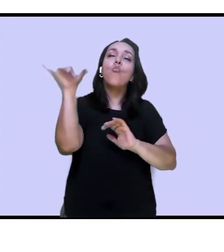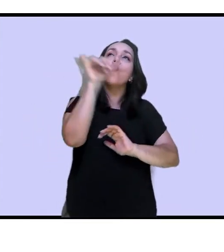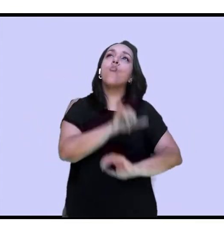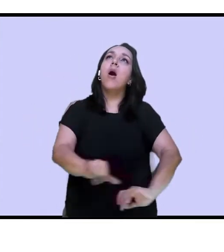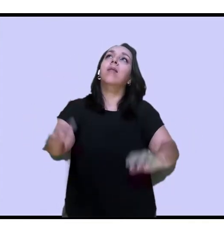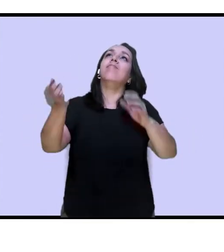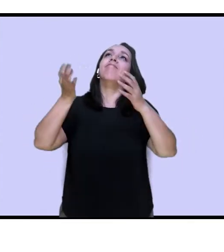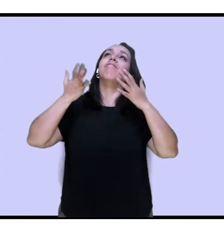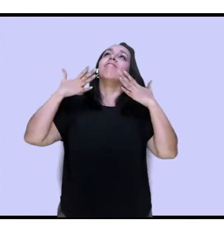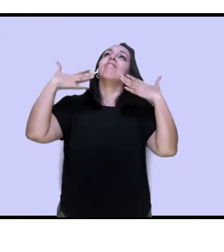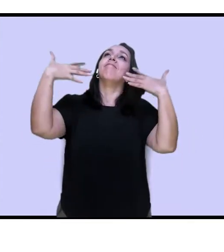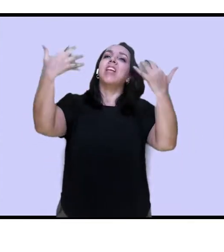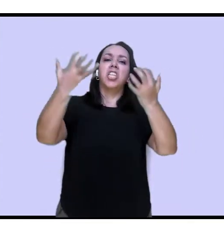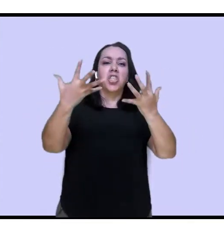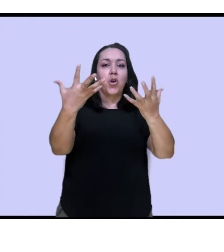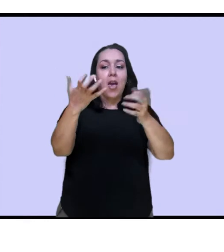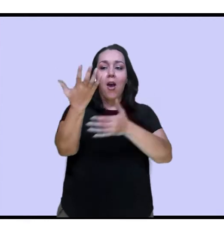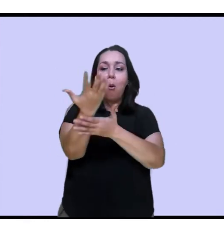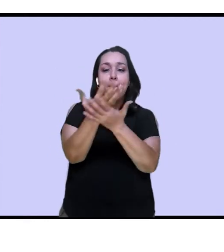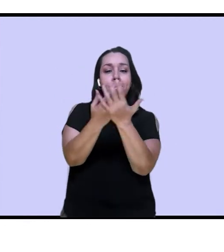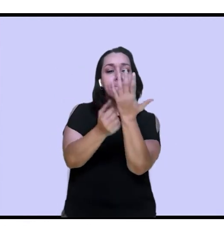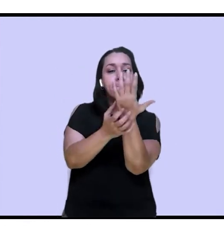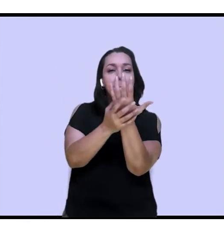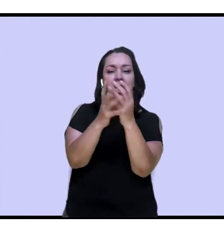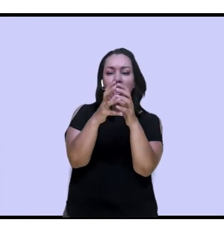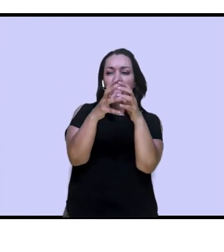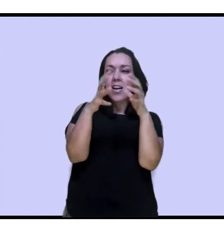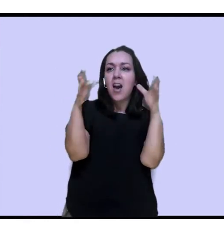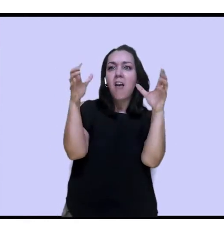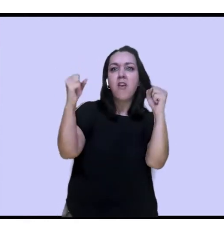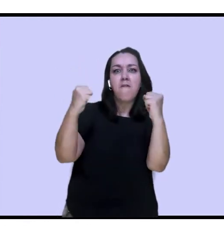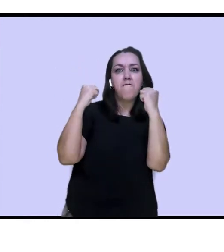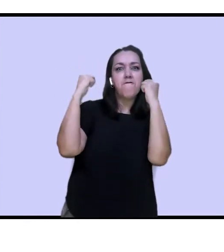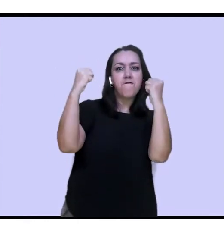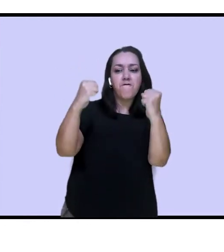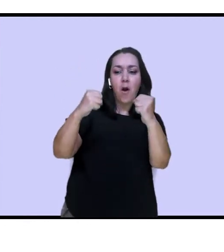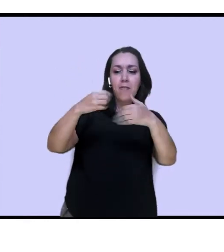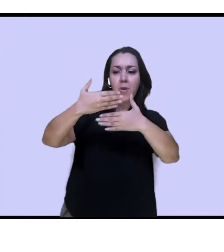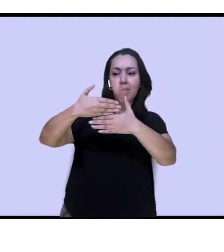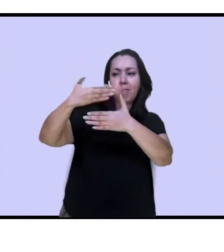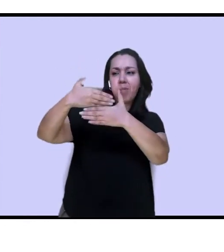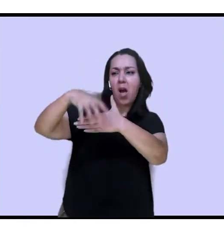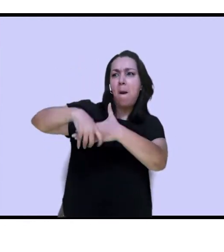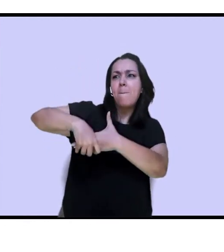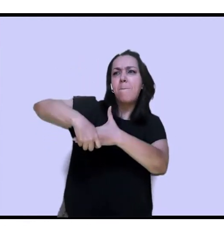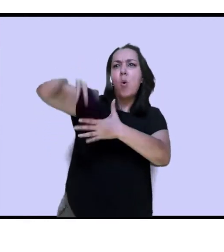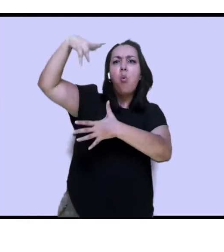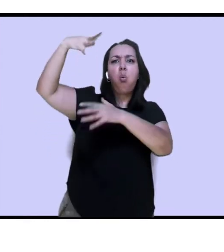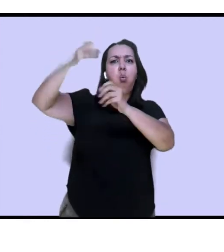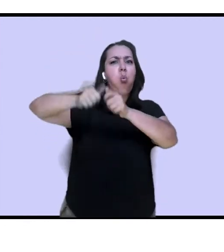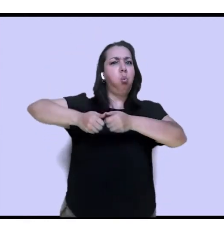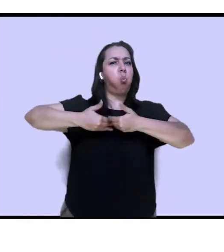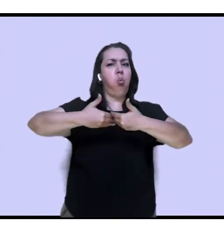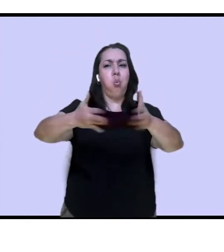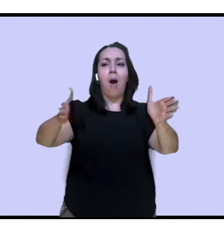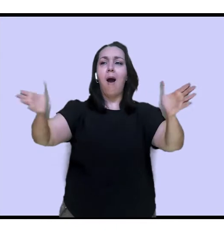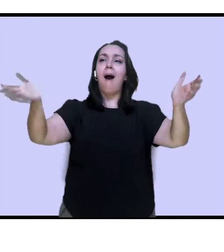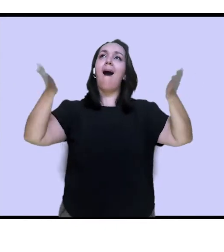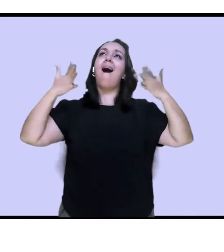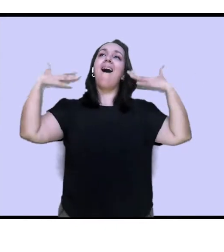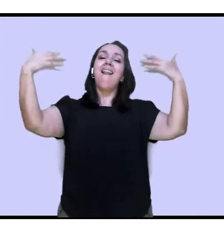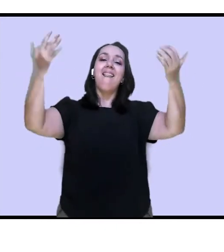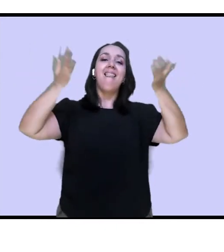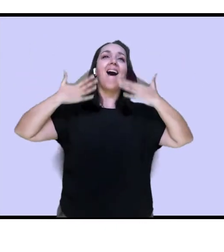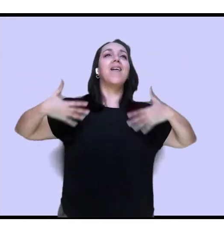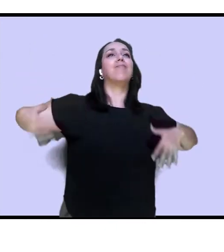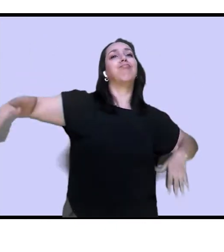el aire. Me gustaría tener manos enormes, violentas y salvajes, para arrancar fronteras una a una y dejar de frontera